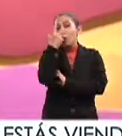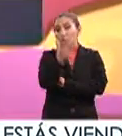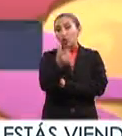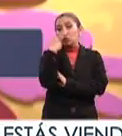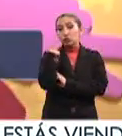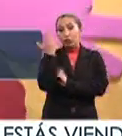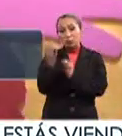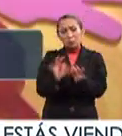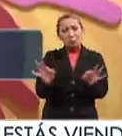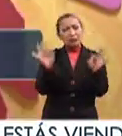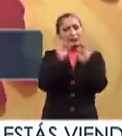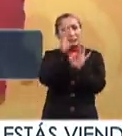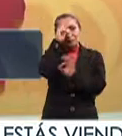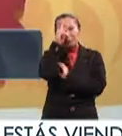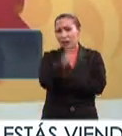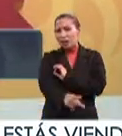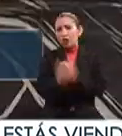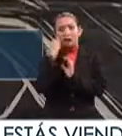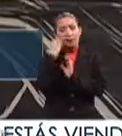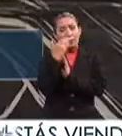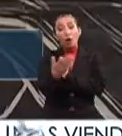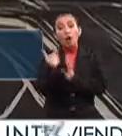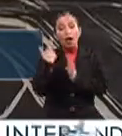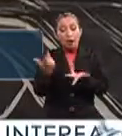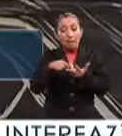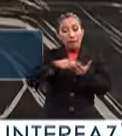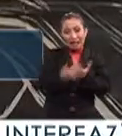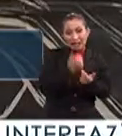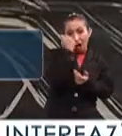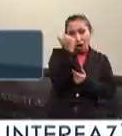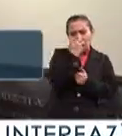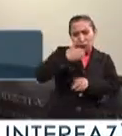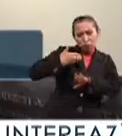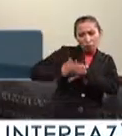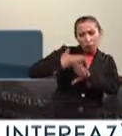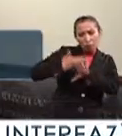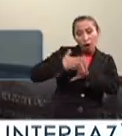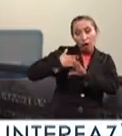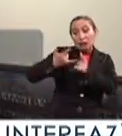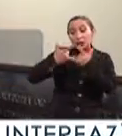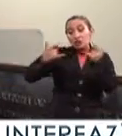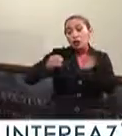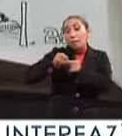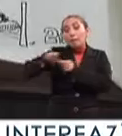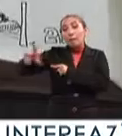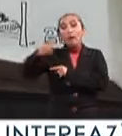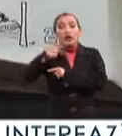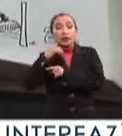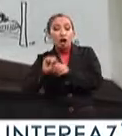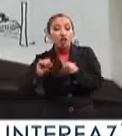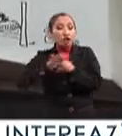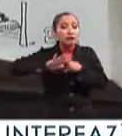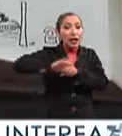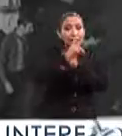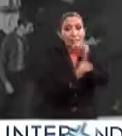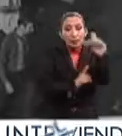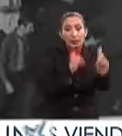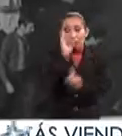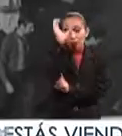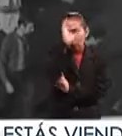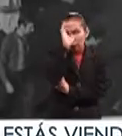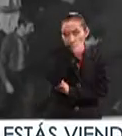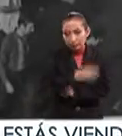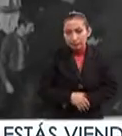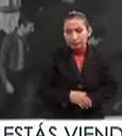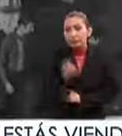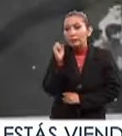1968 fue un parteaguas en México, a raíz del movimiento estudiantil y su impacto en la historia política, social, deportiva y